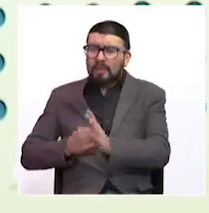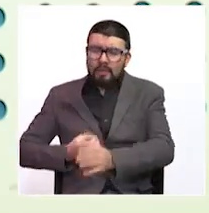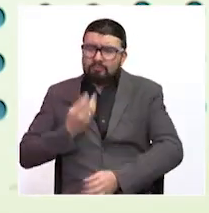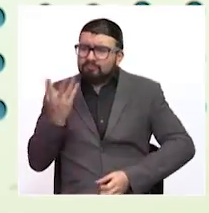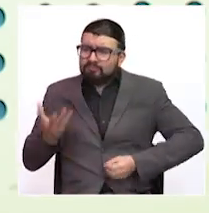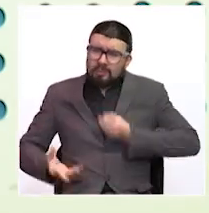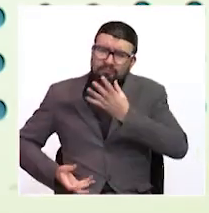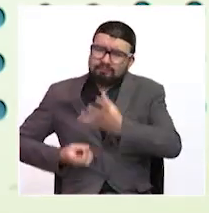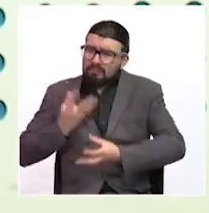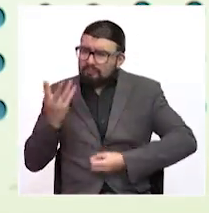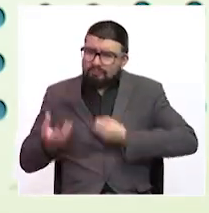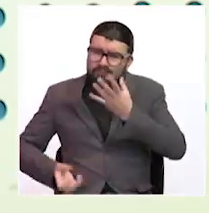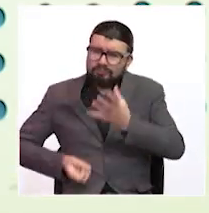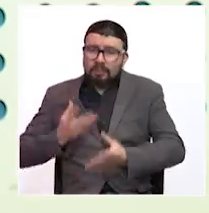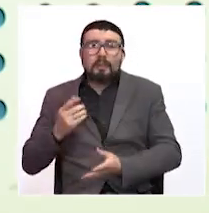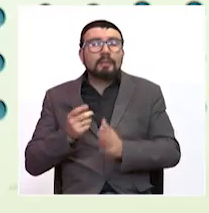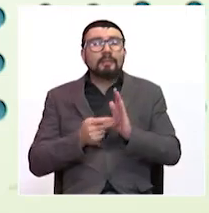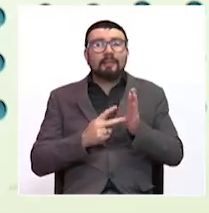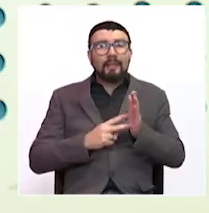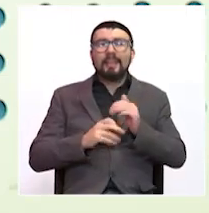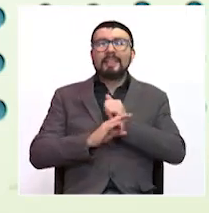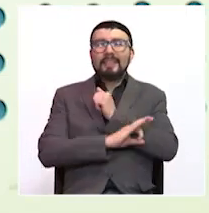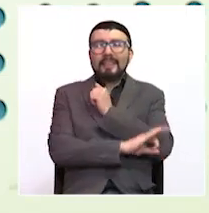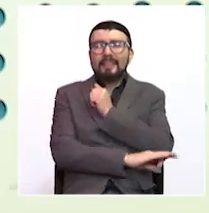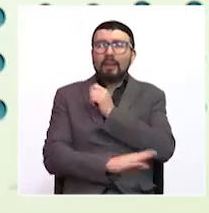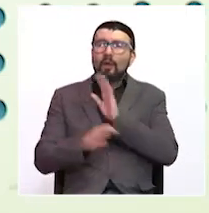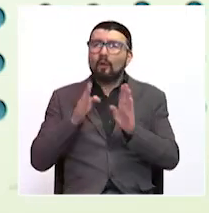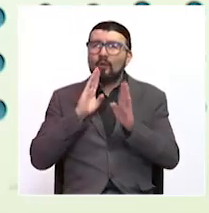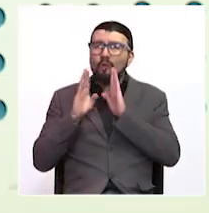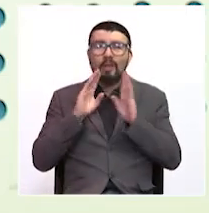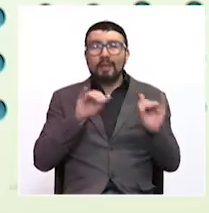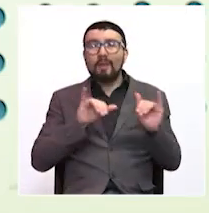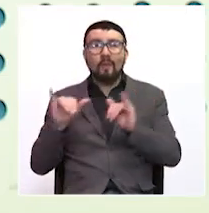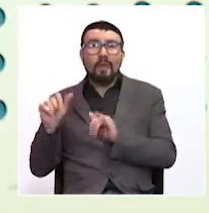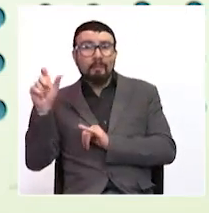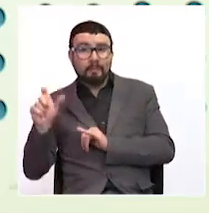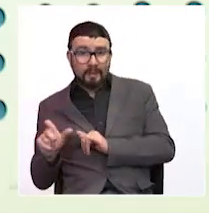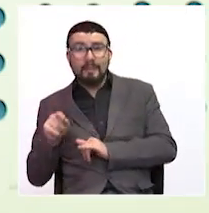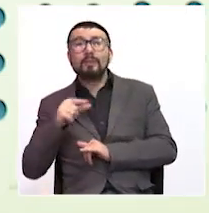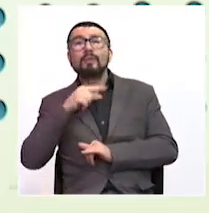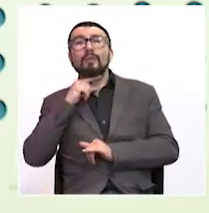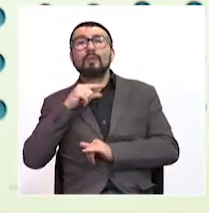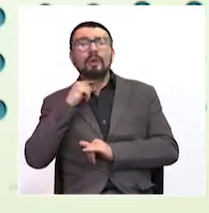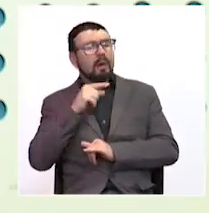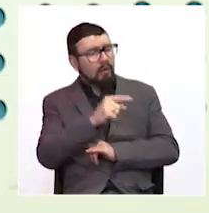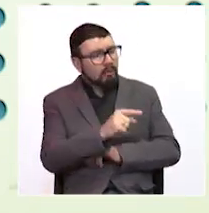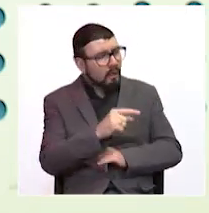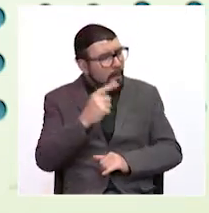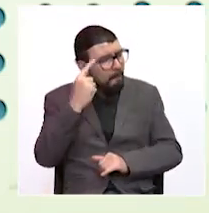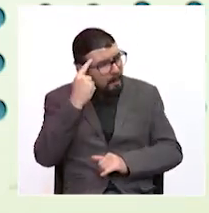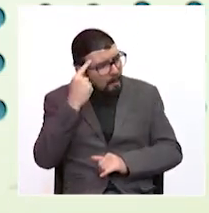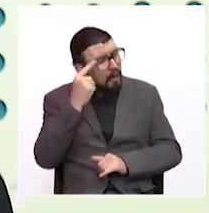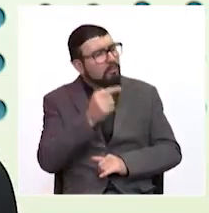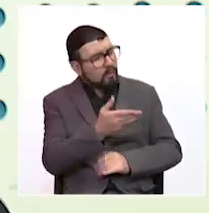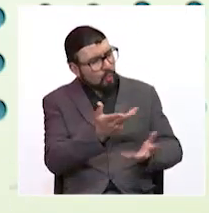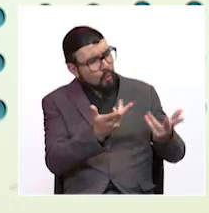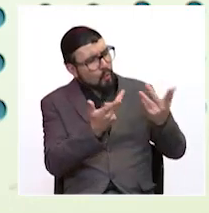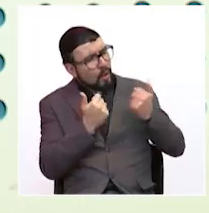que llamamos la psiquiatría confesional lo que hace el sacerdote le escucha lo que usted tiene guardado a quien en su mente